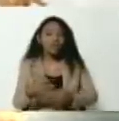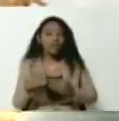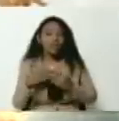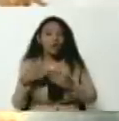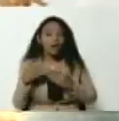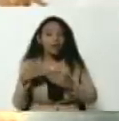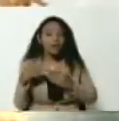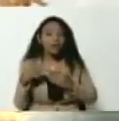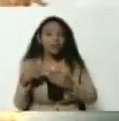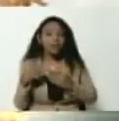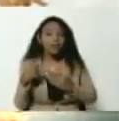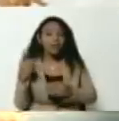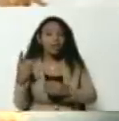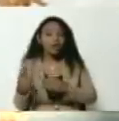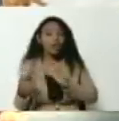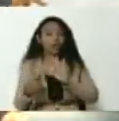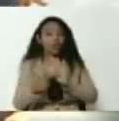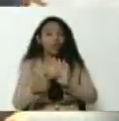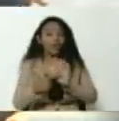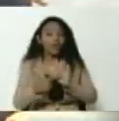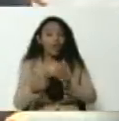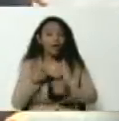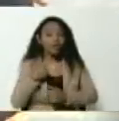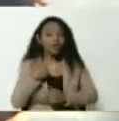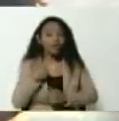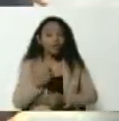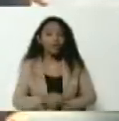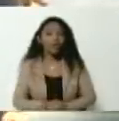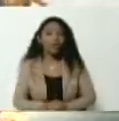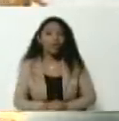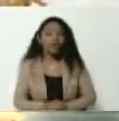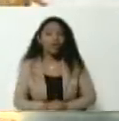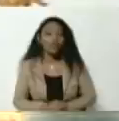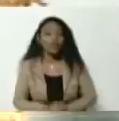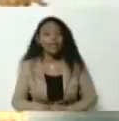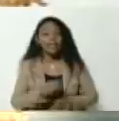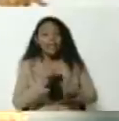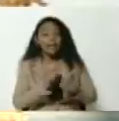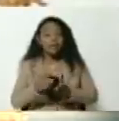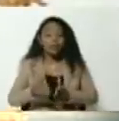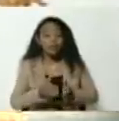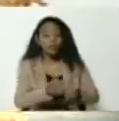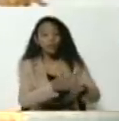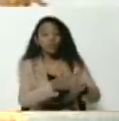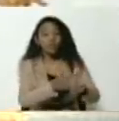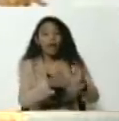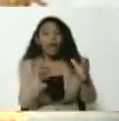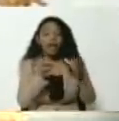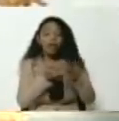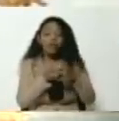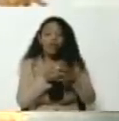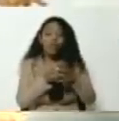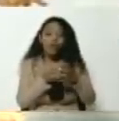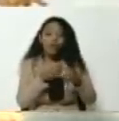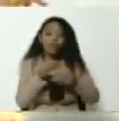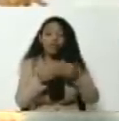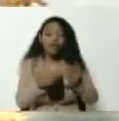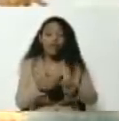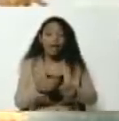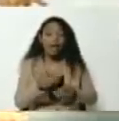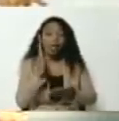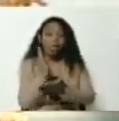$260 millones que nos deben. Y en el camino de eso, la comisión que se iban a